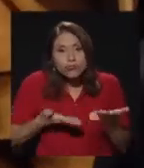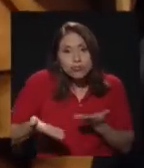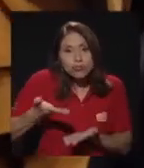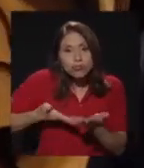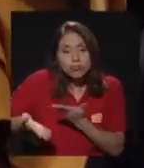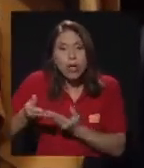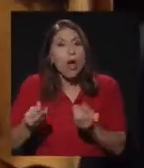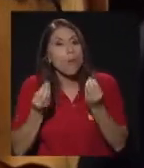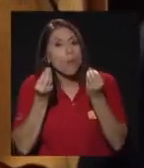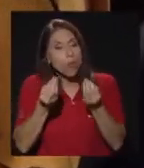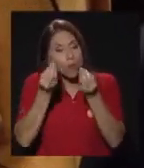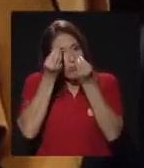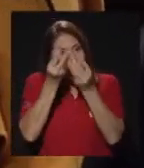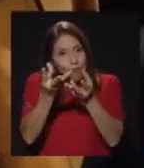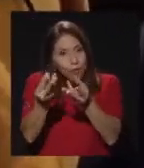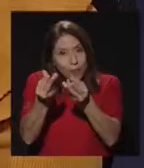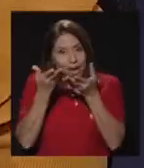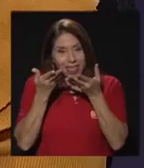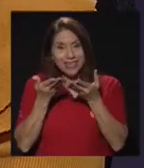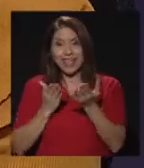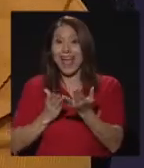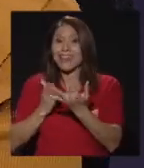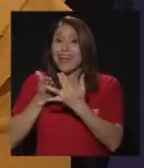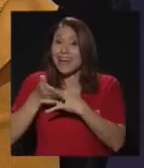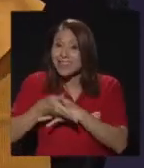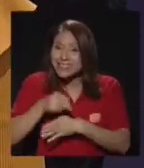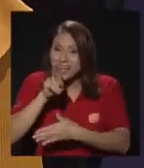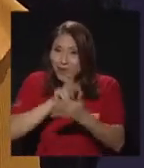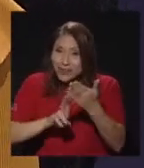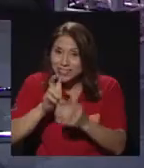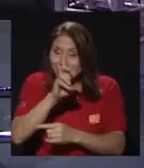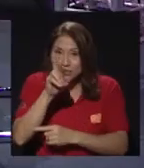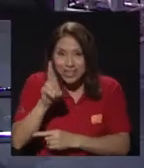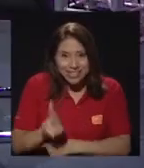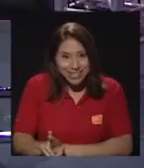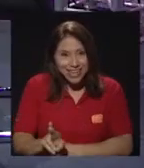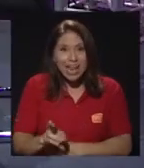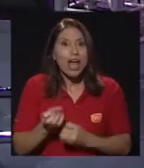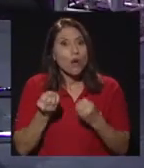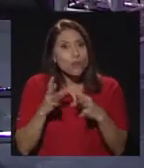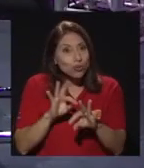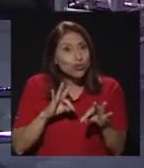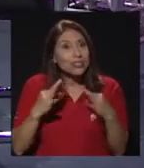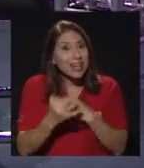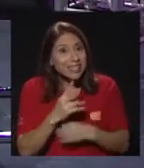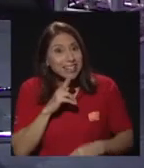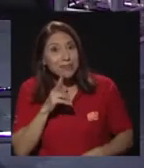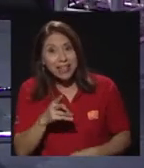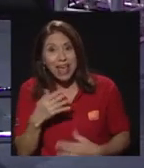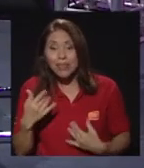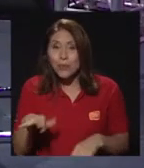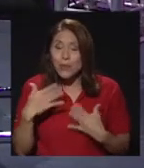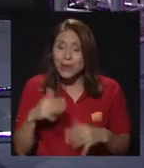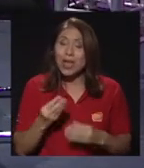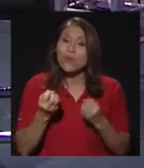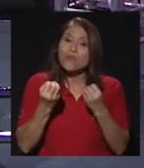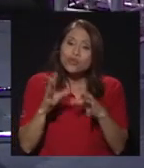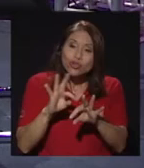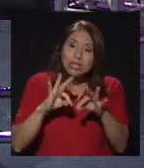través de la Universidad de Costa Rica, que hemos tenido muchos talleres, ¿verdad, Cuxa? Hemos tenido